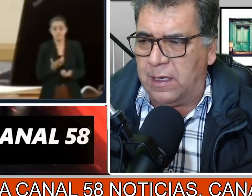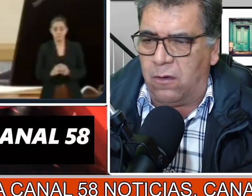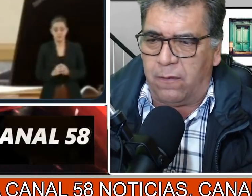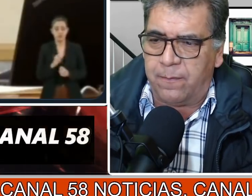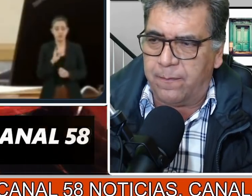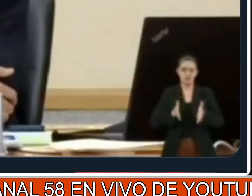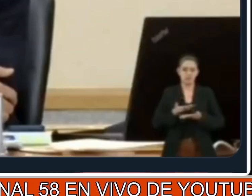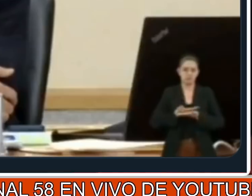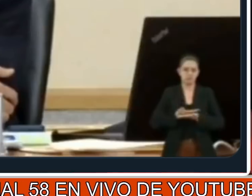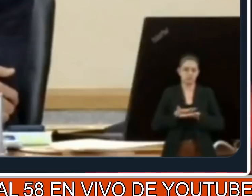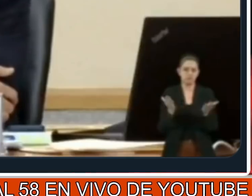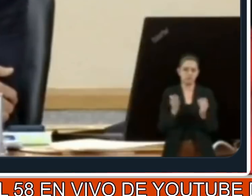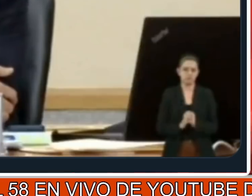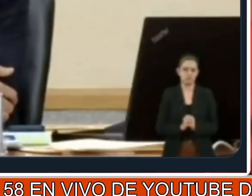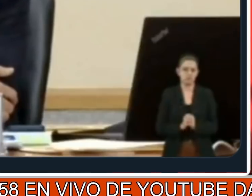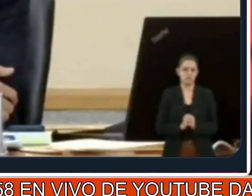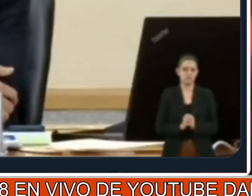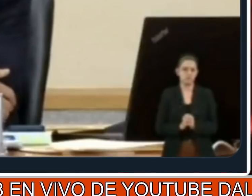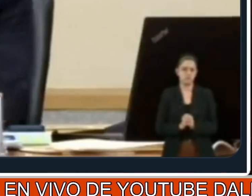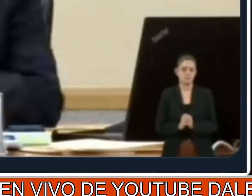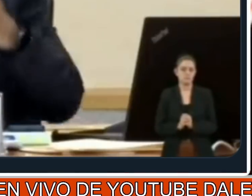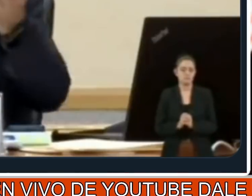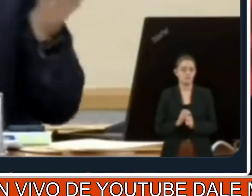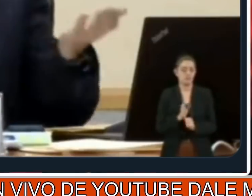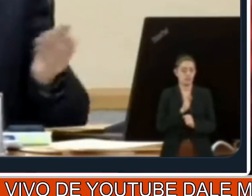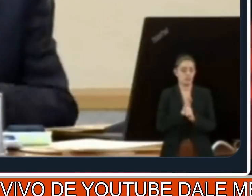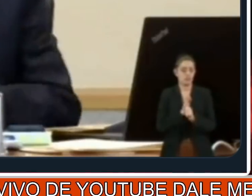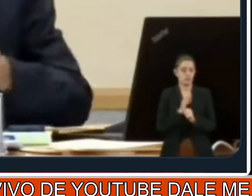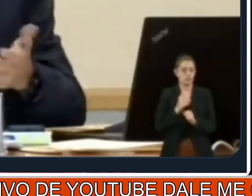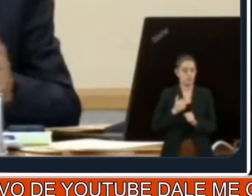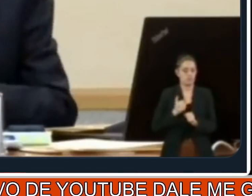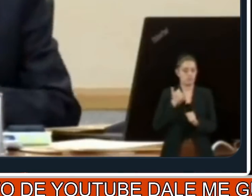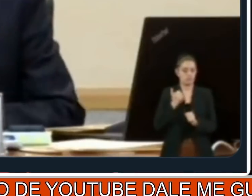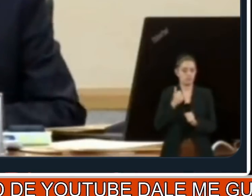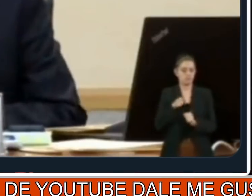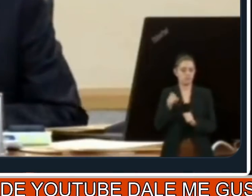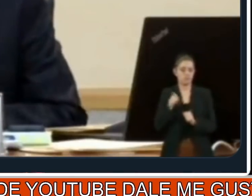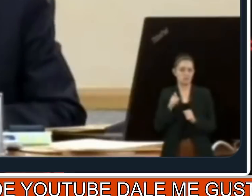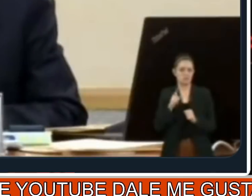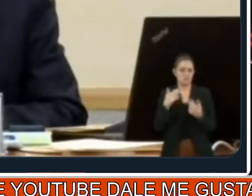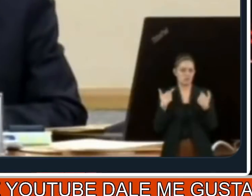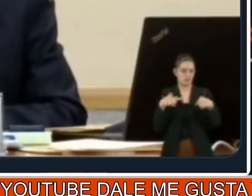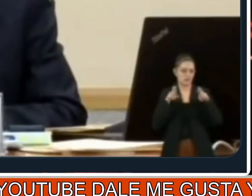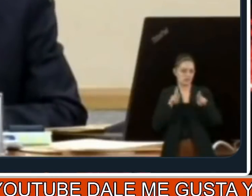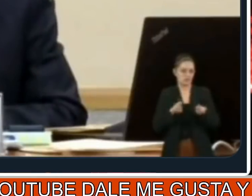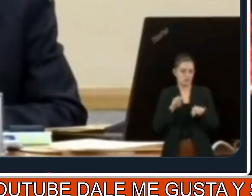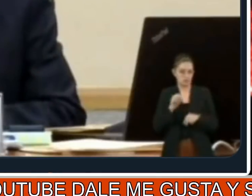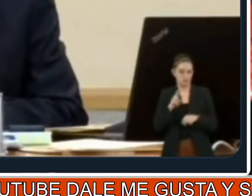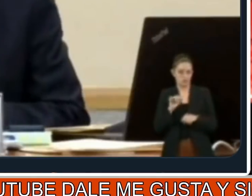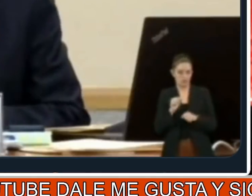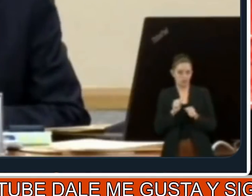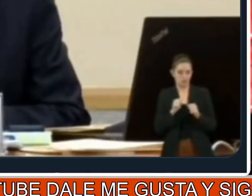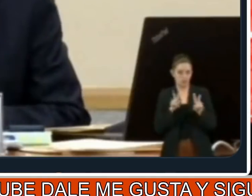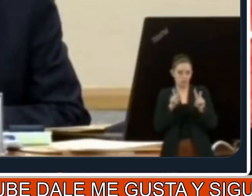de México. Y por cierto, aprovecho esta generosa oportunidad que ha abierto el debate el representante Morena